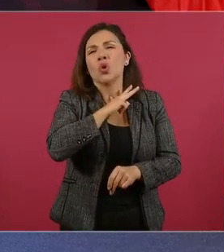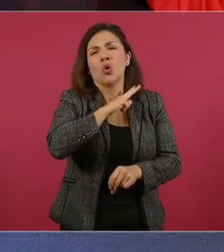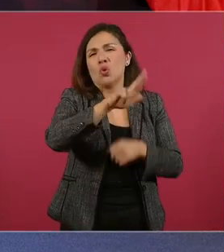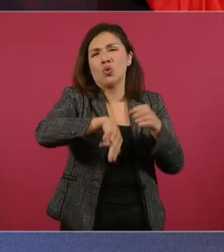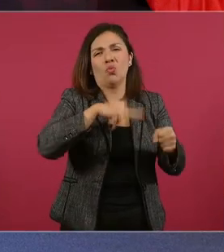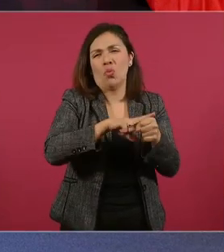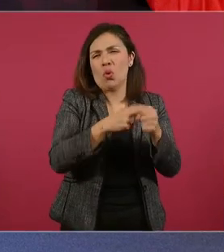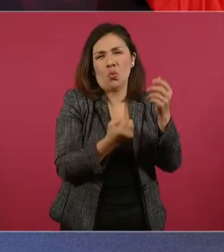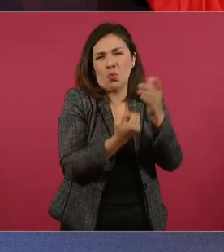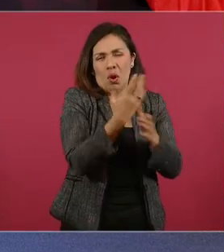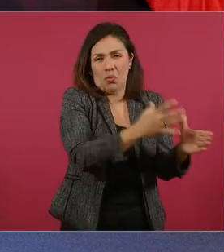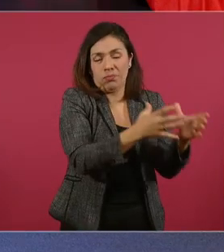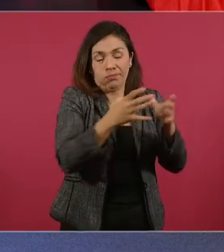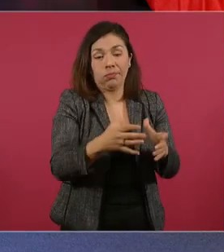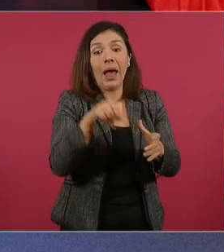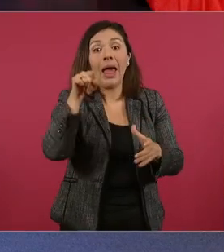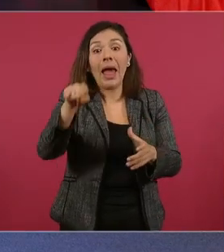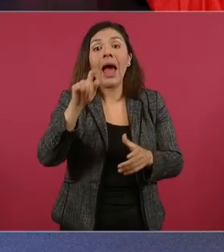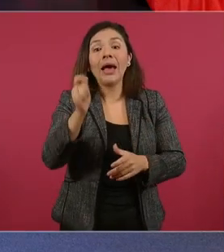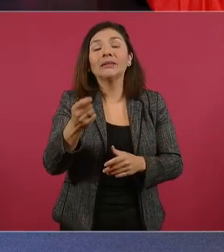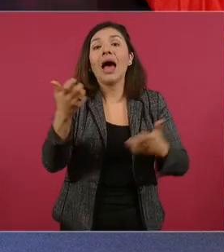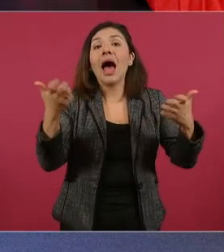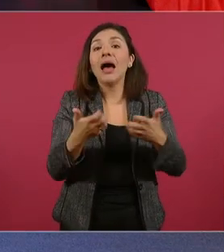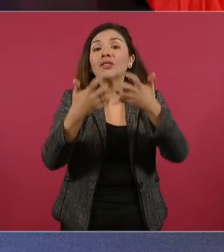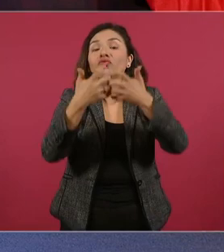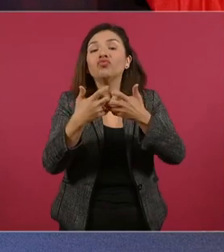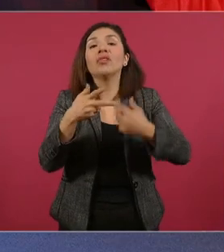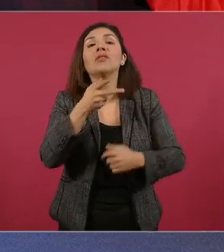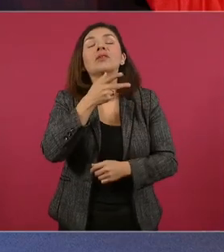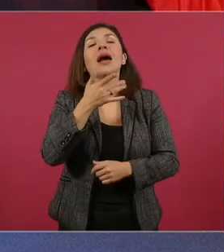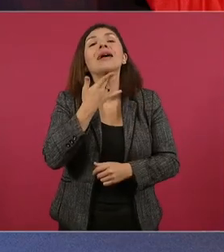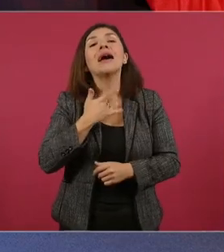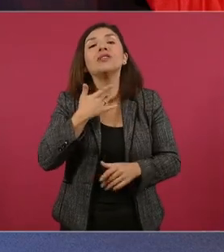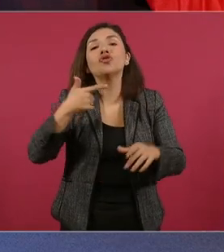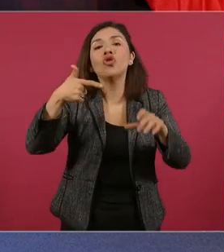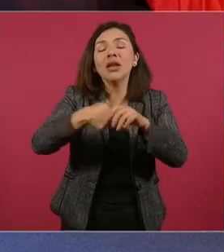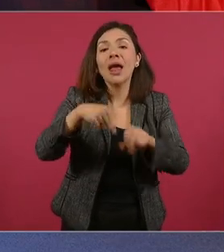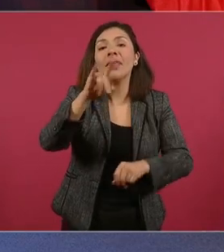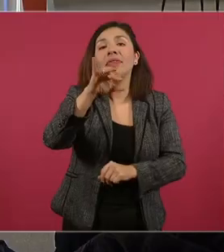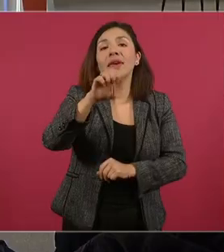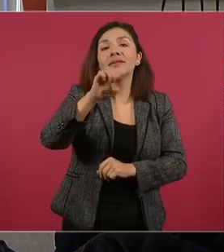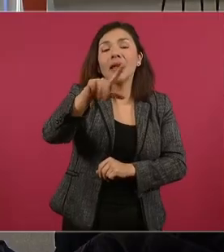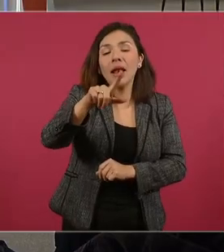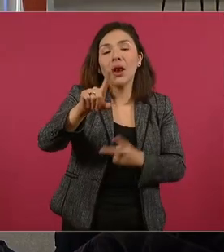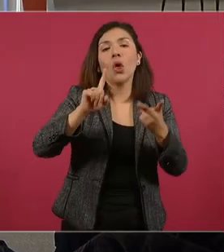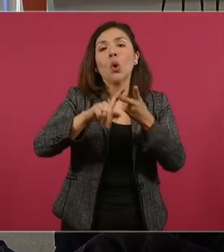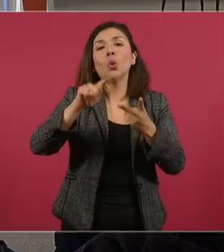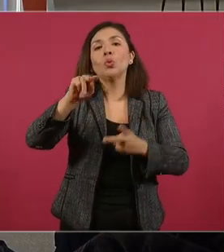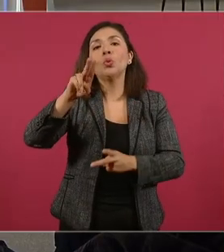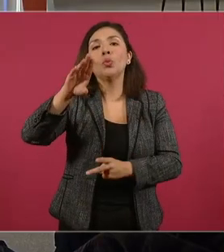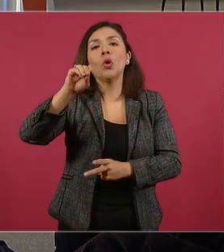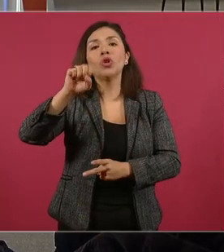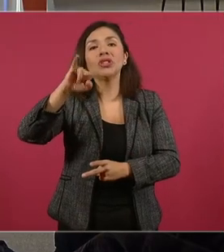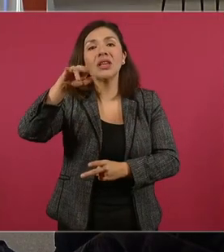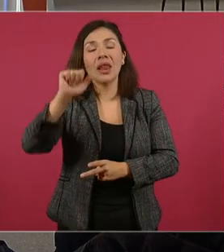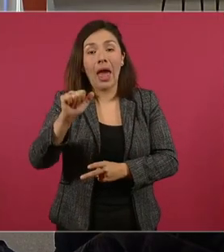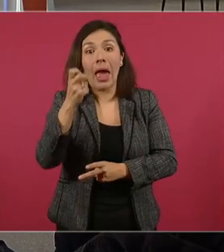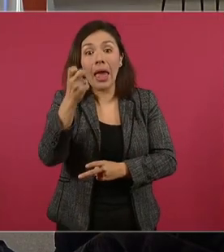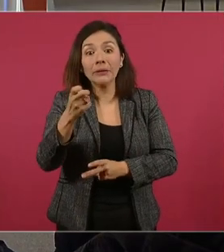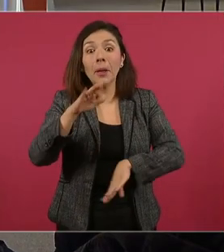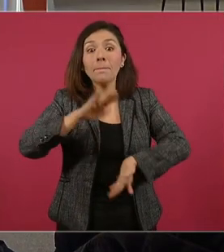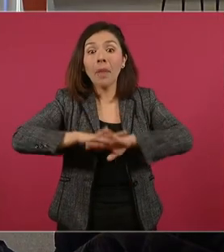gasolinas, diésel y turbocina. Se van a incrementar 208,000 más Deer Park. Entonces vamos a estar